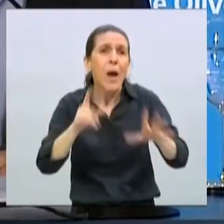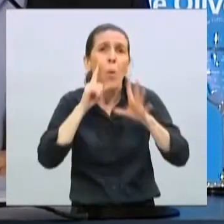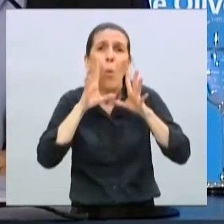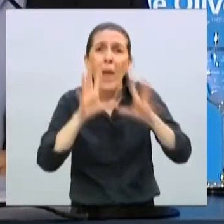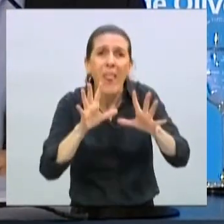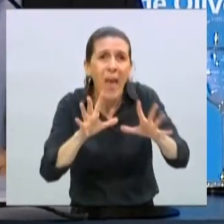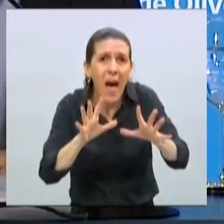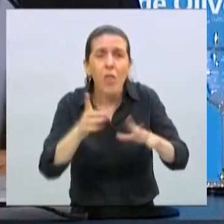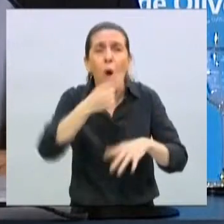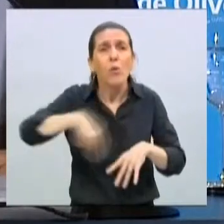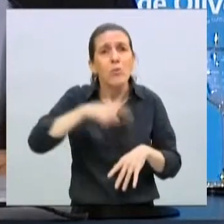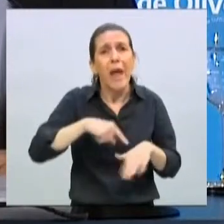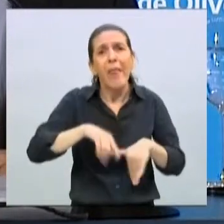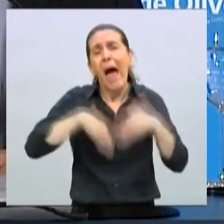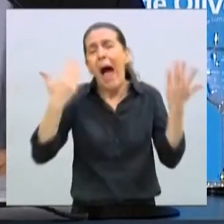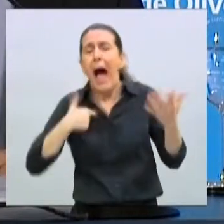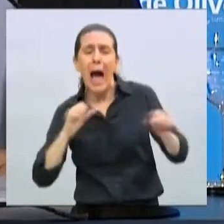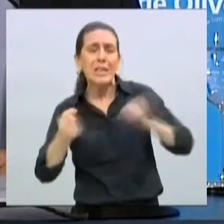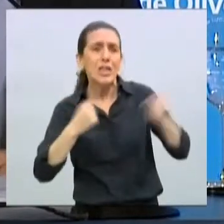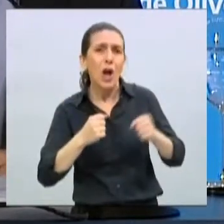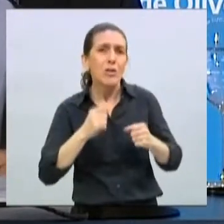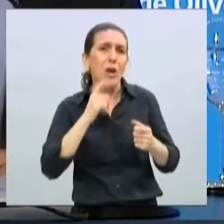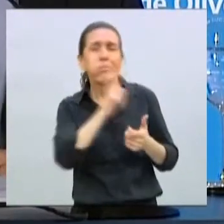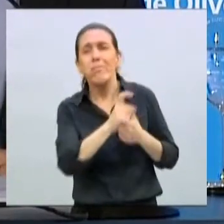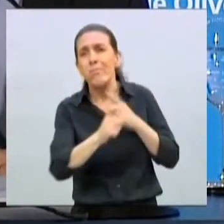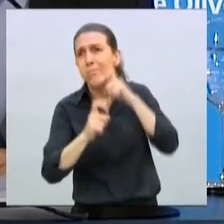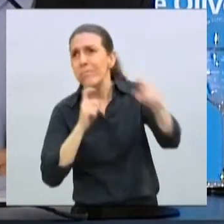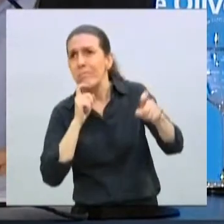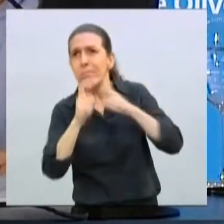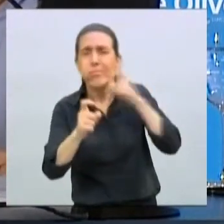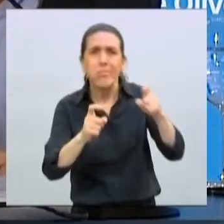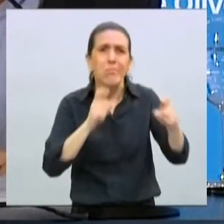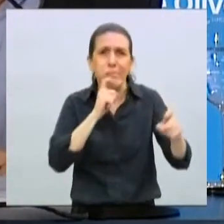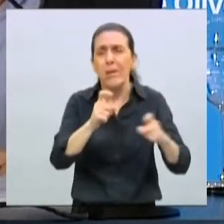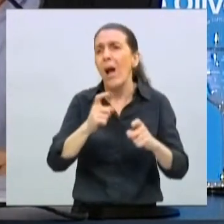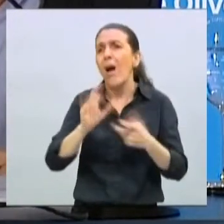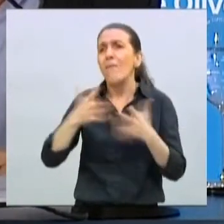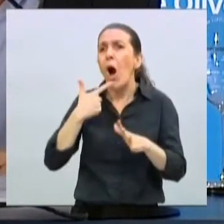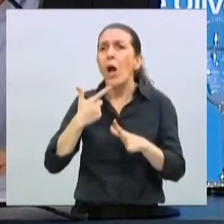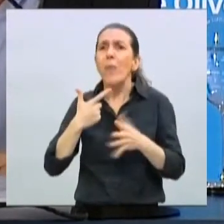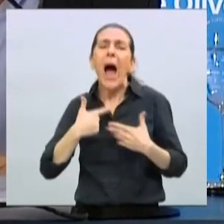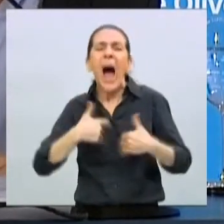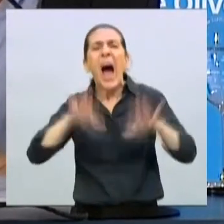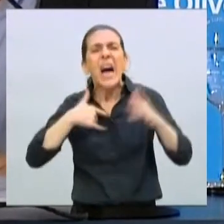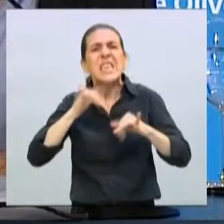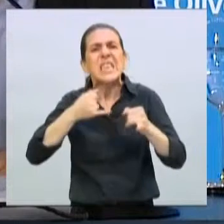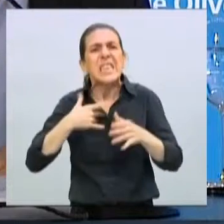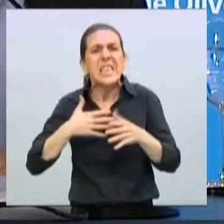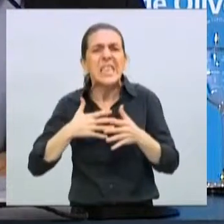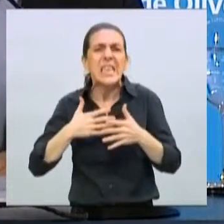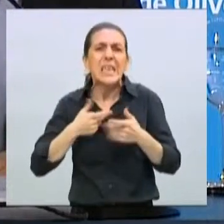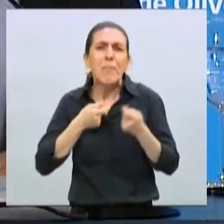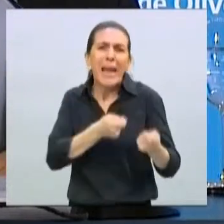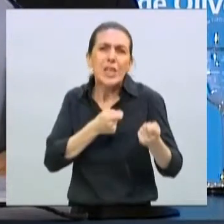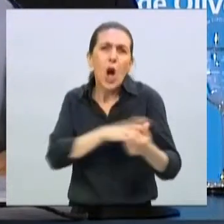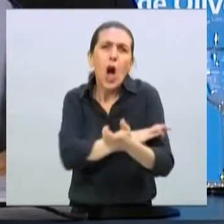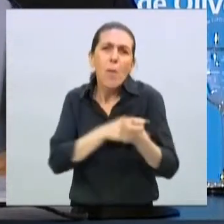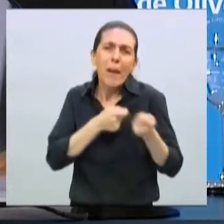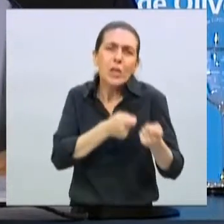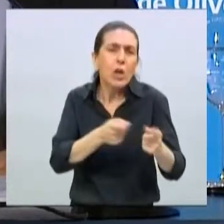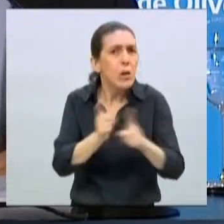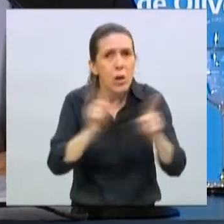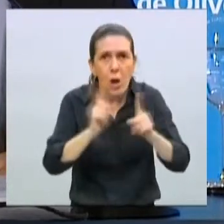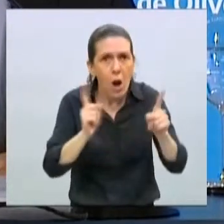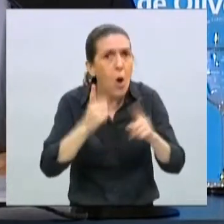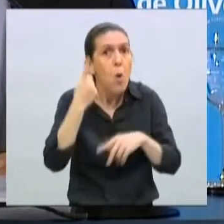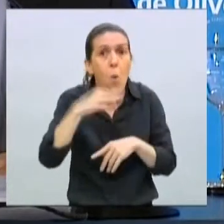seamos imprudentes, no seamos ansiosos, no operen con los lobbies, no traten de empujar. La verdad es que lo único que